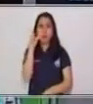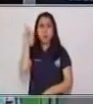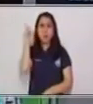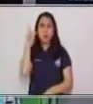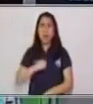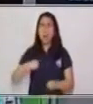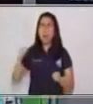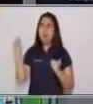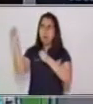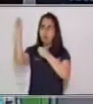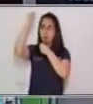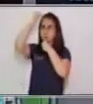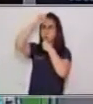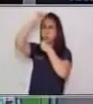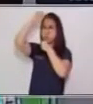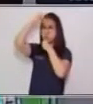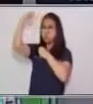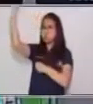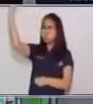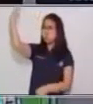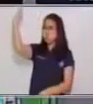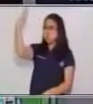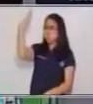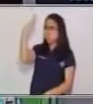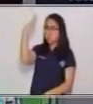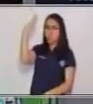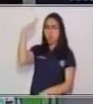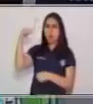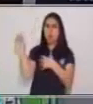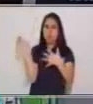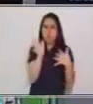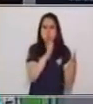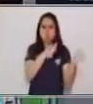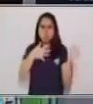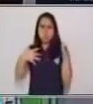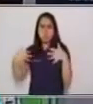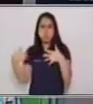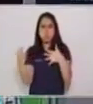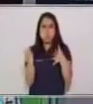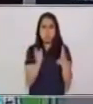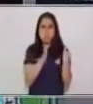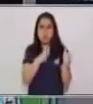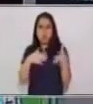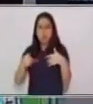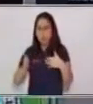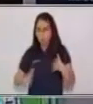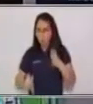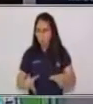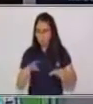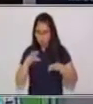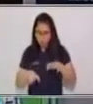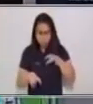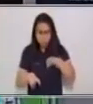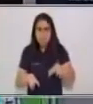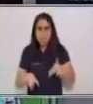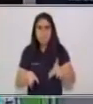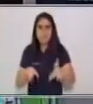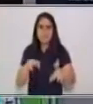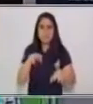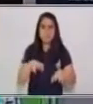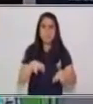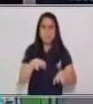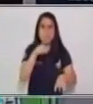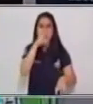viento. Los perros estiran sus patas y rozan el suelo con sus vientres. Los pájaros entonan canciones y